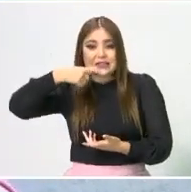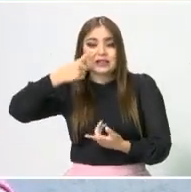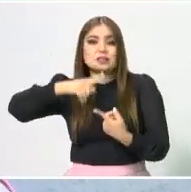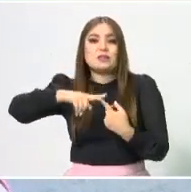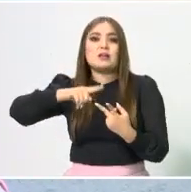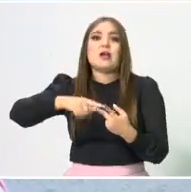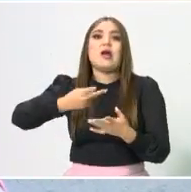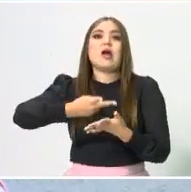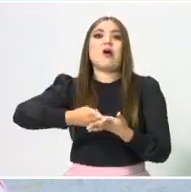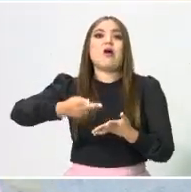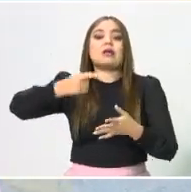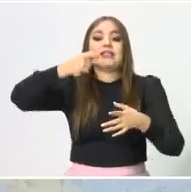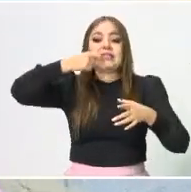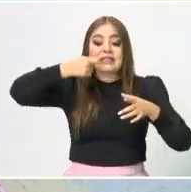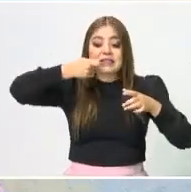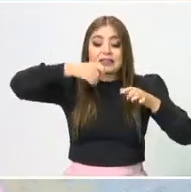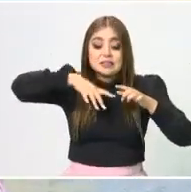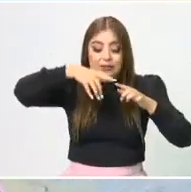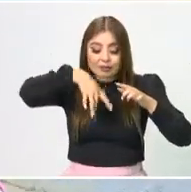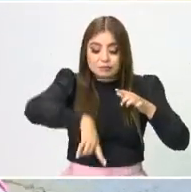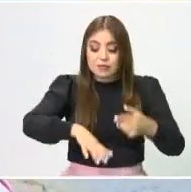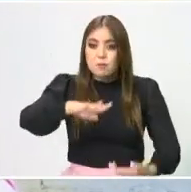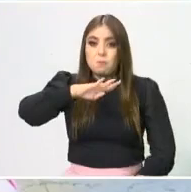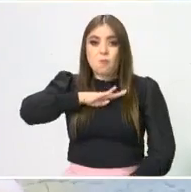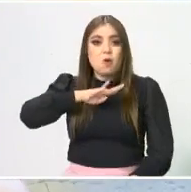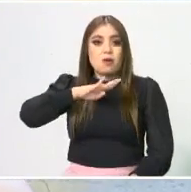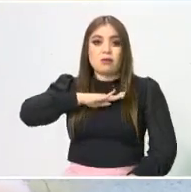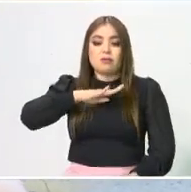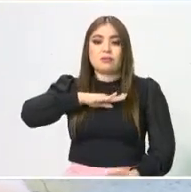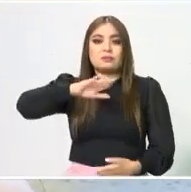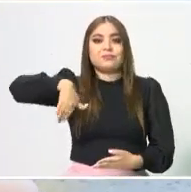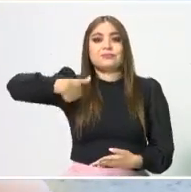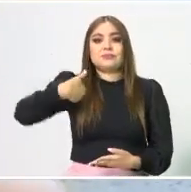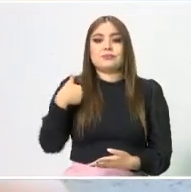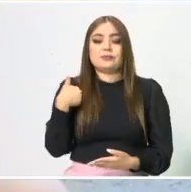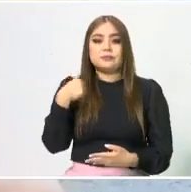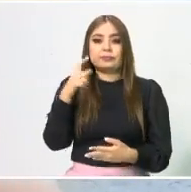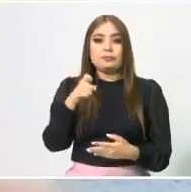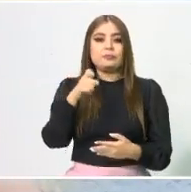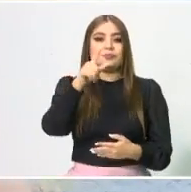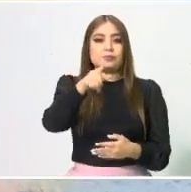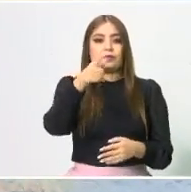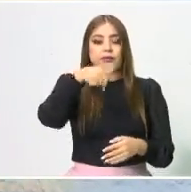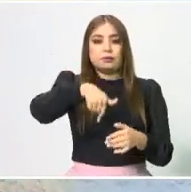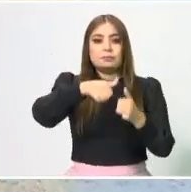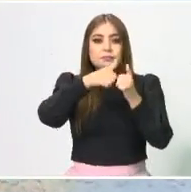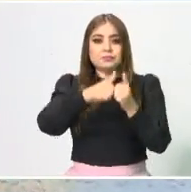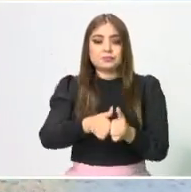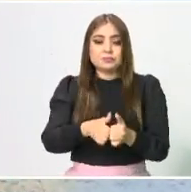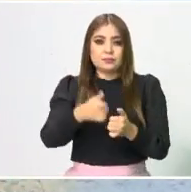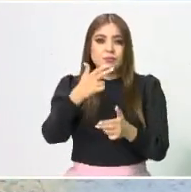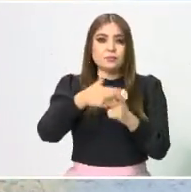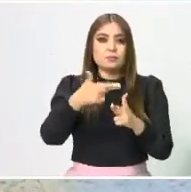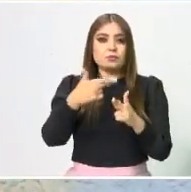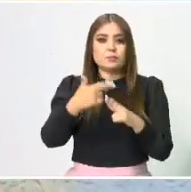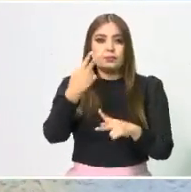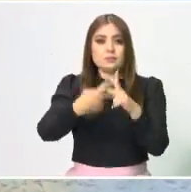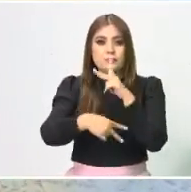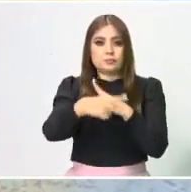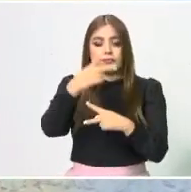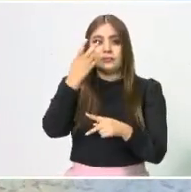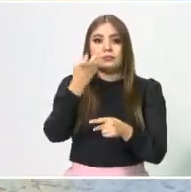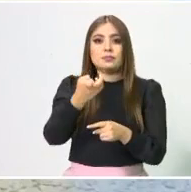volvemos a reciclar en una tina, es como le hemos estado haciendo. Ajá. Oiga, entonces se van a mantener hasta que no venga la autoridad y